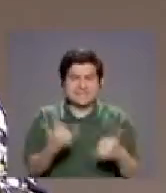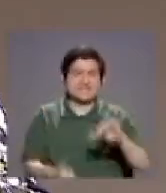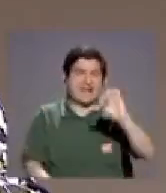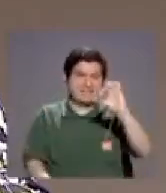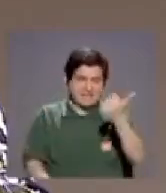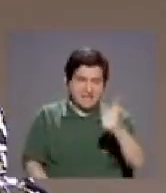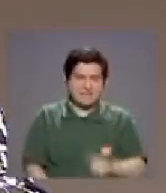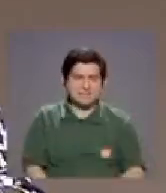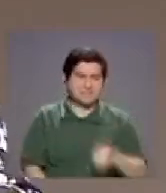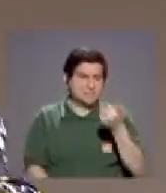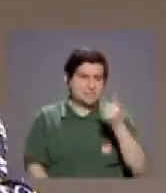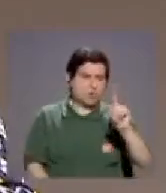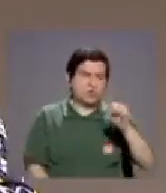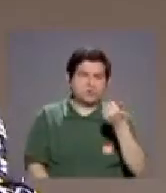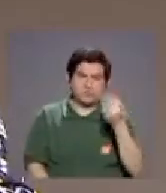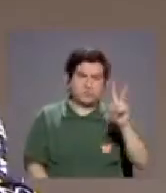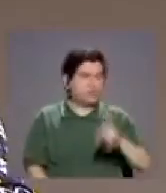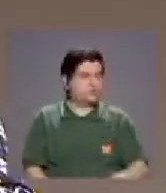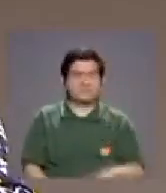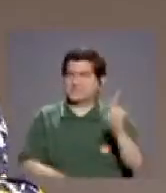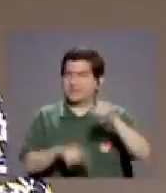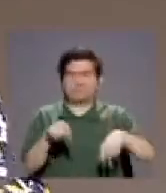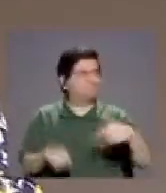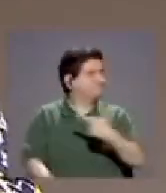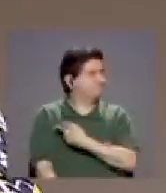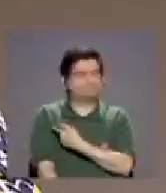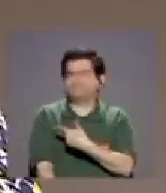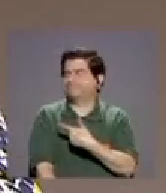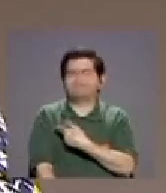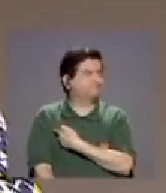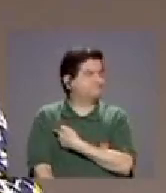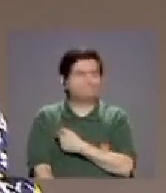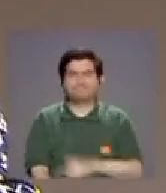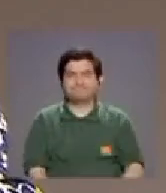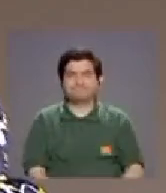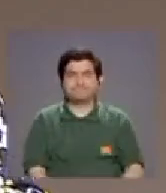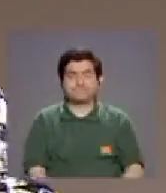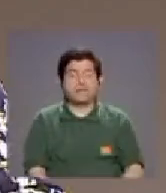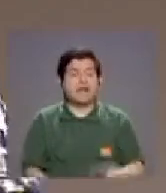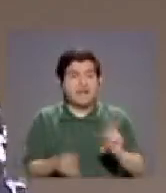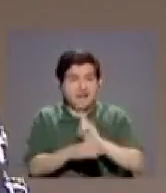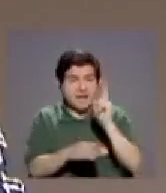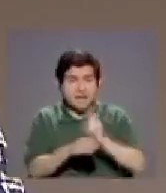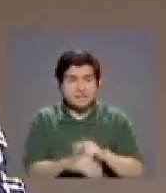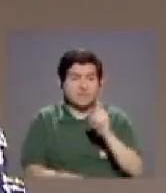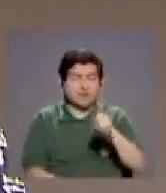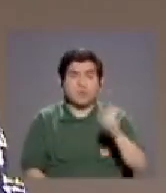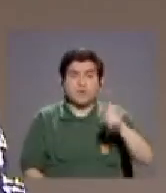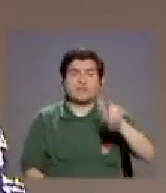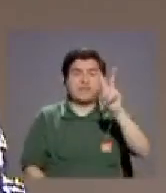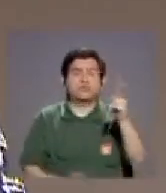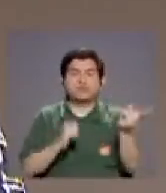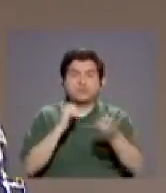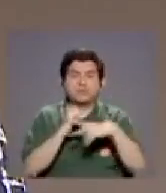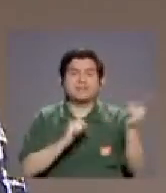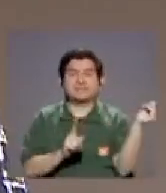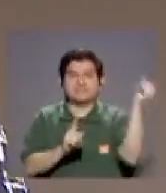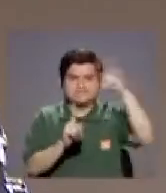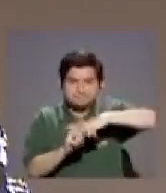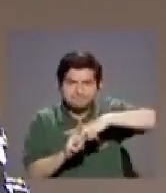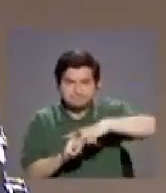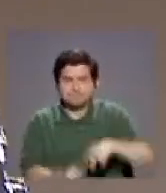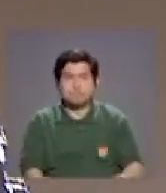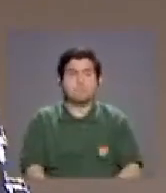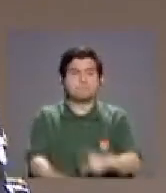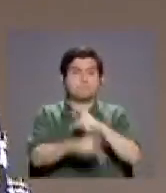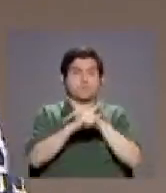Lamentablemente las de 11 o las de 12 no serán vacunadas. Entonces, la vacuna que se va a utilizar es una que requiere 2 dosis.